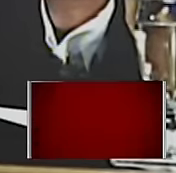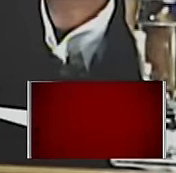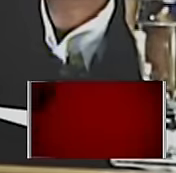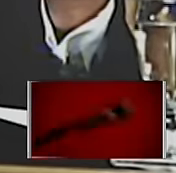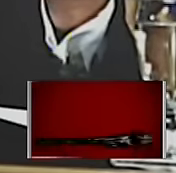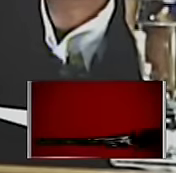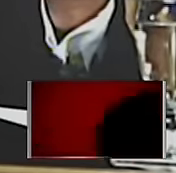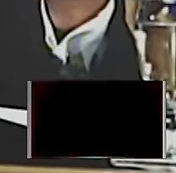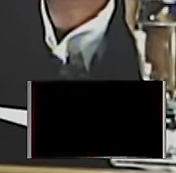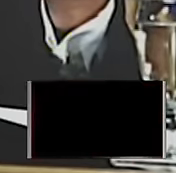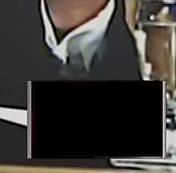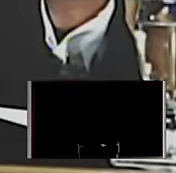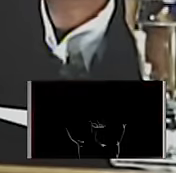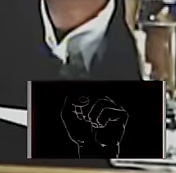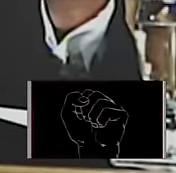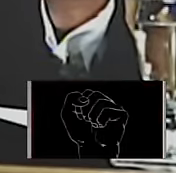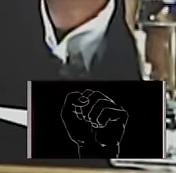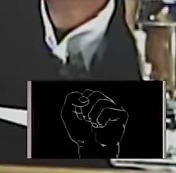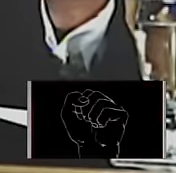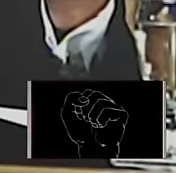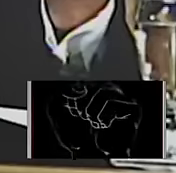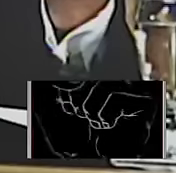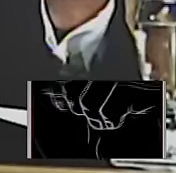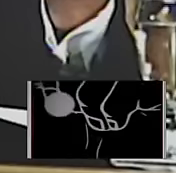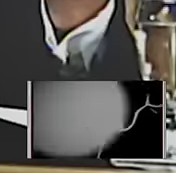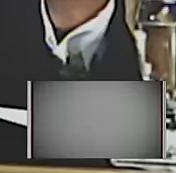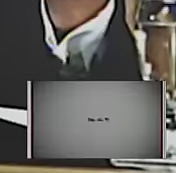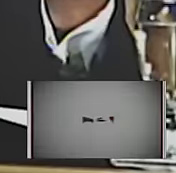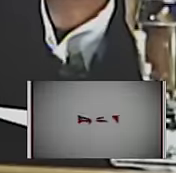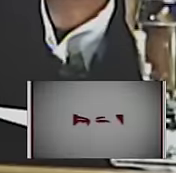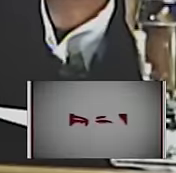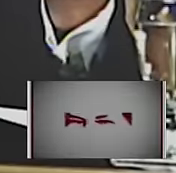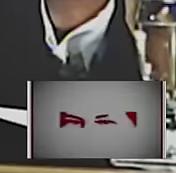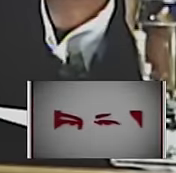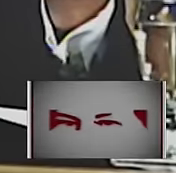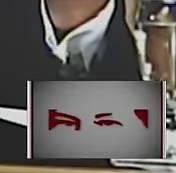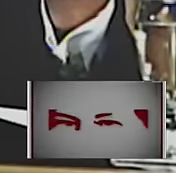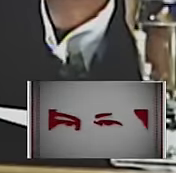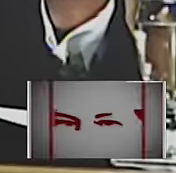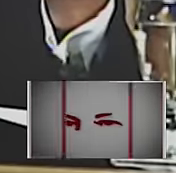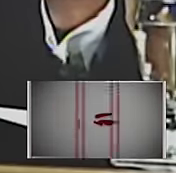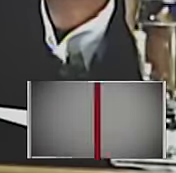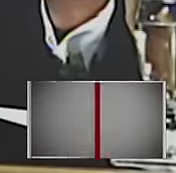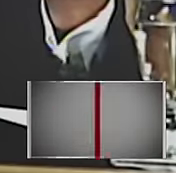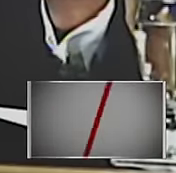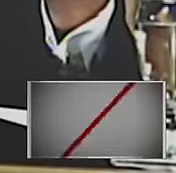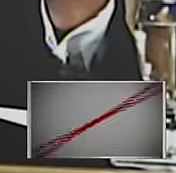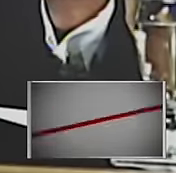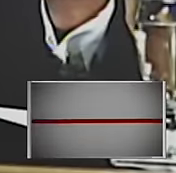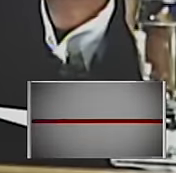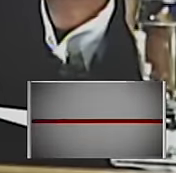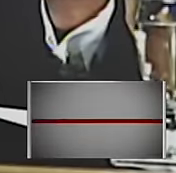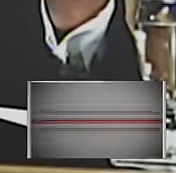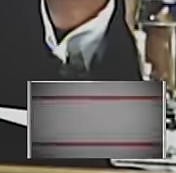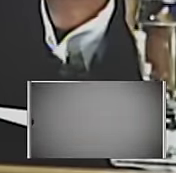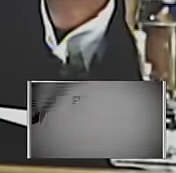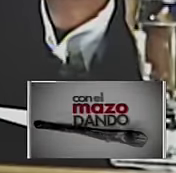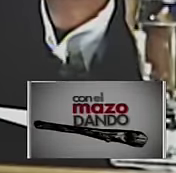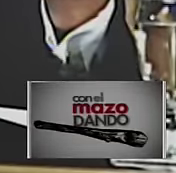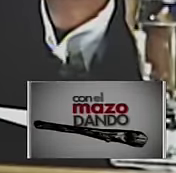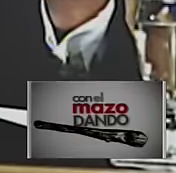Faena 94.3, Prestigio 104.1, Max Estéreo 98.5,